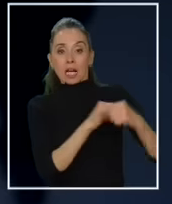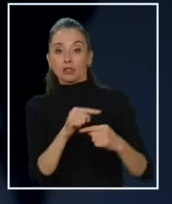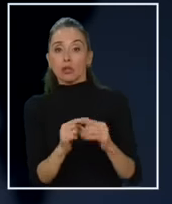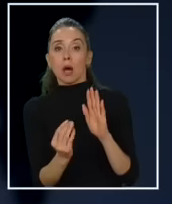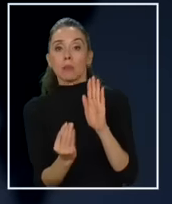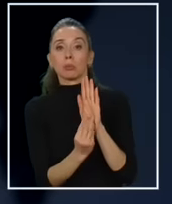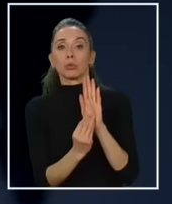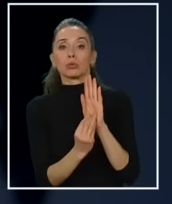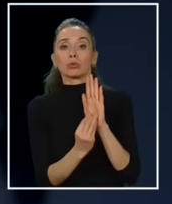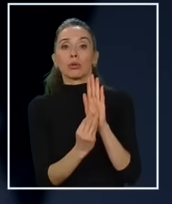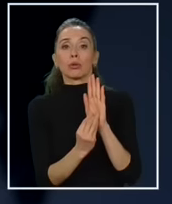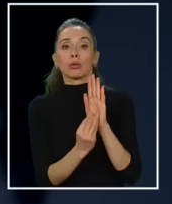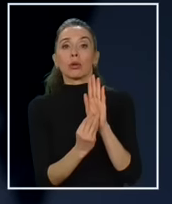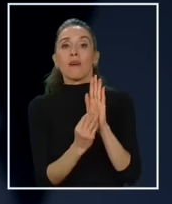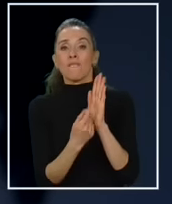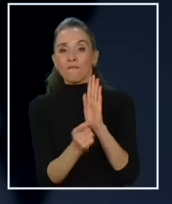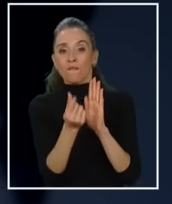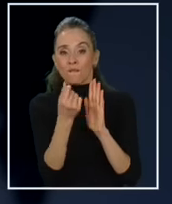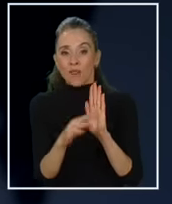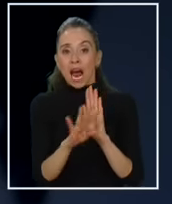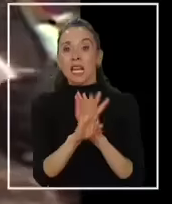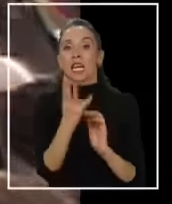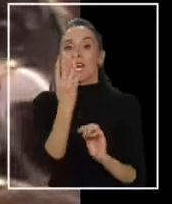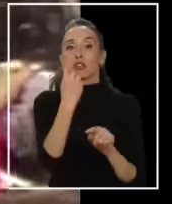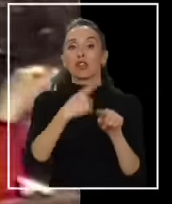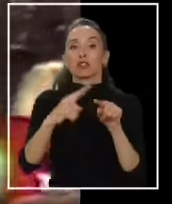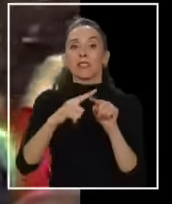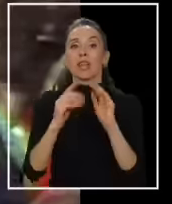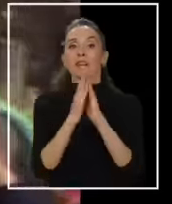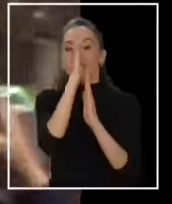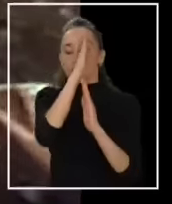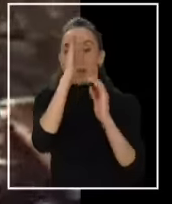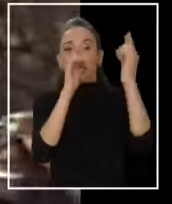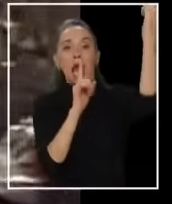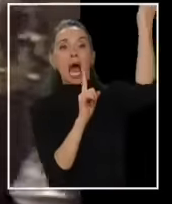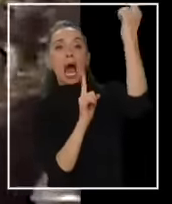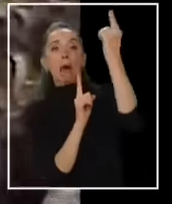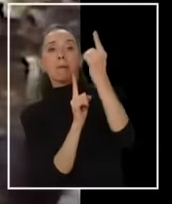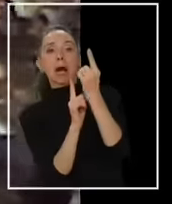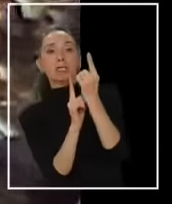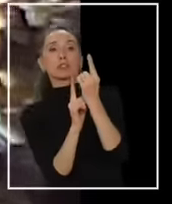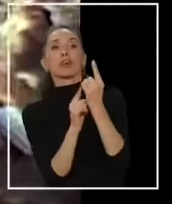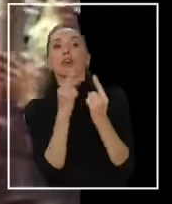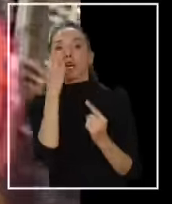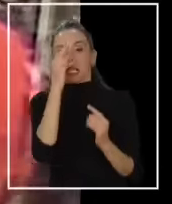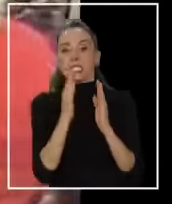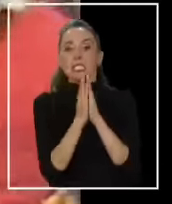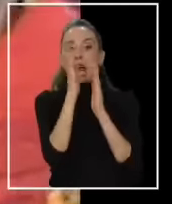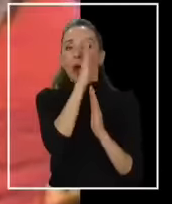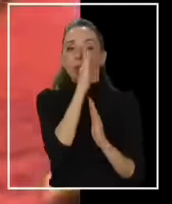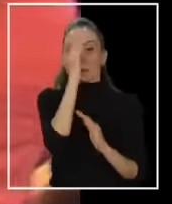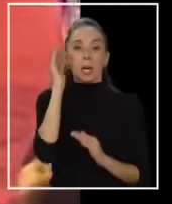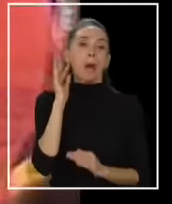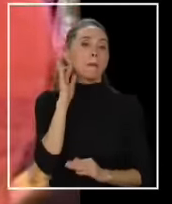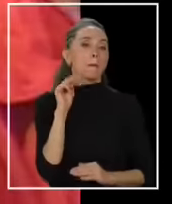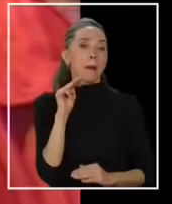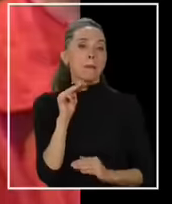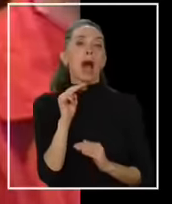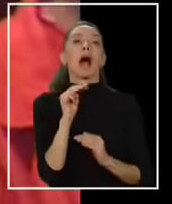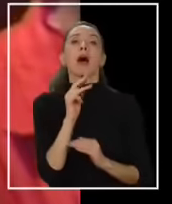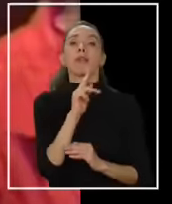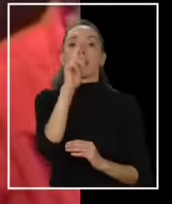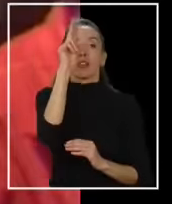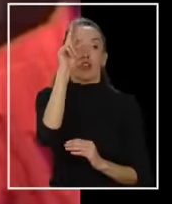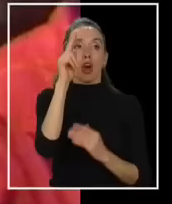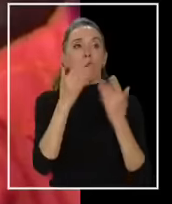ha decretado como válidas 14. Santa María, Madre de Dios, Madre